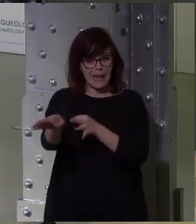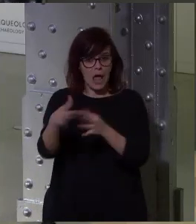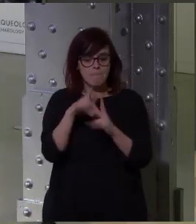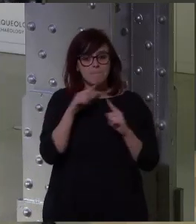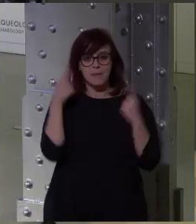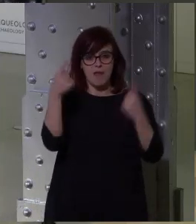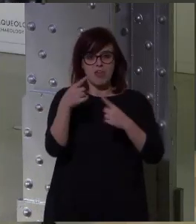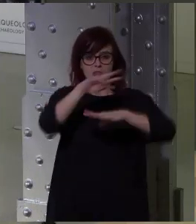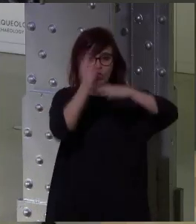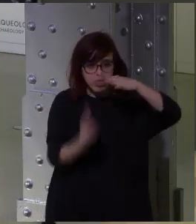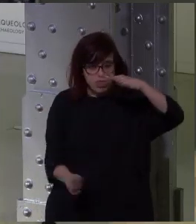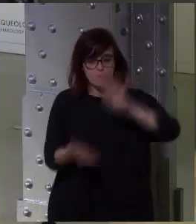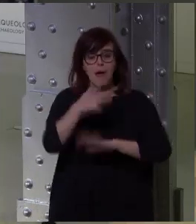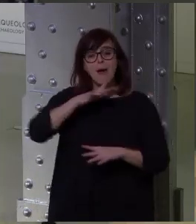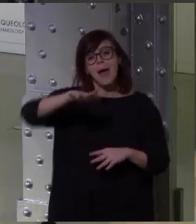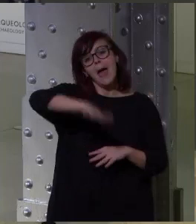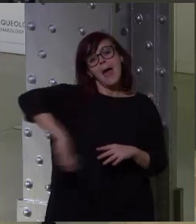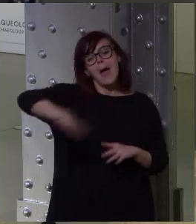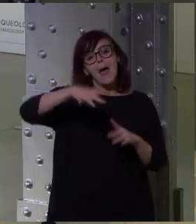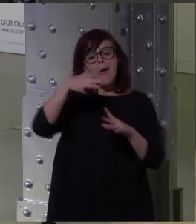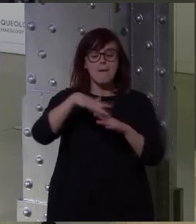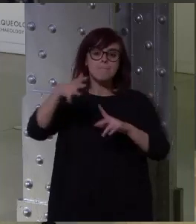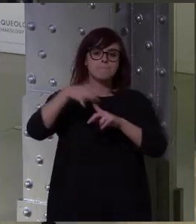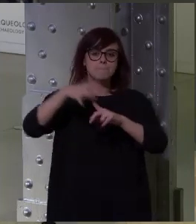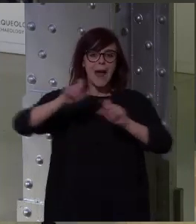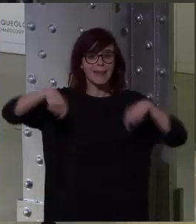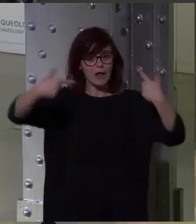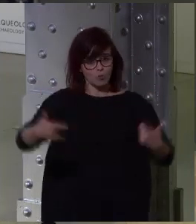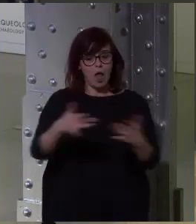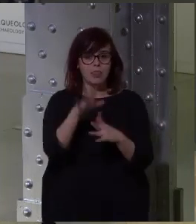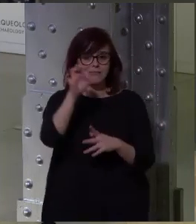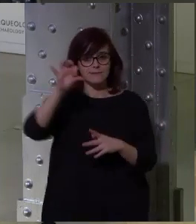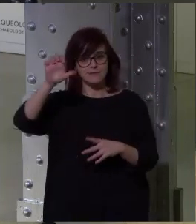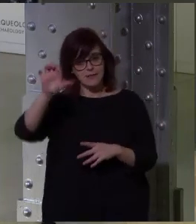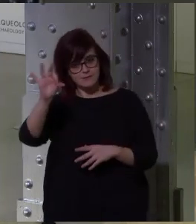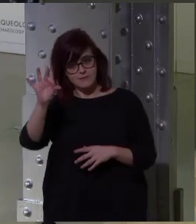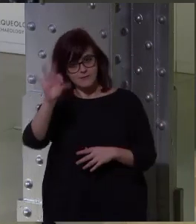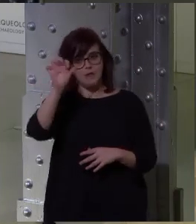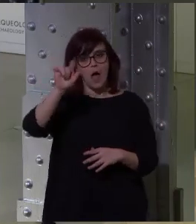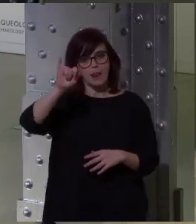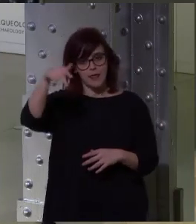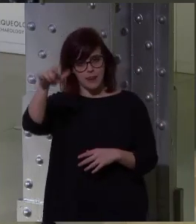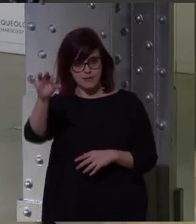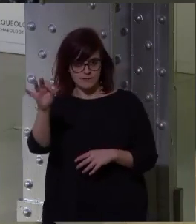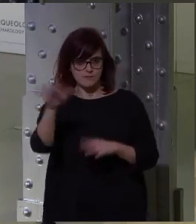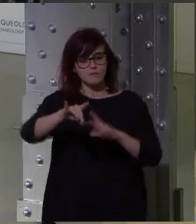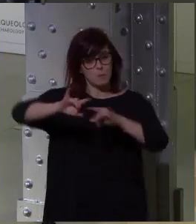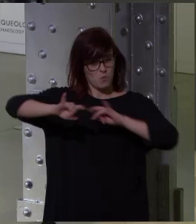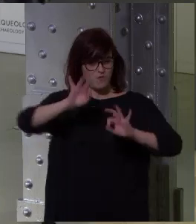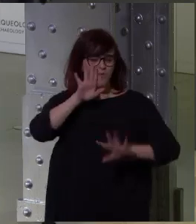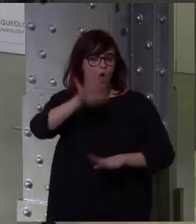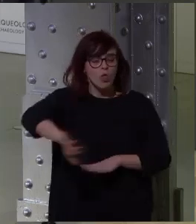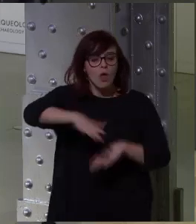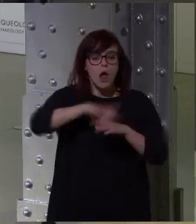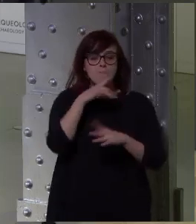hice mi primera inmersión en el Parque Natural de Ses Salines, entonces no era parque. Y ahí está una enorme pradera